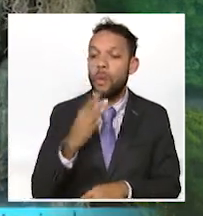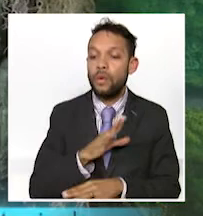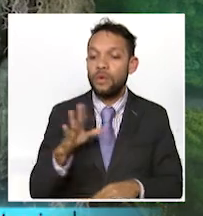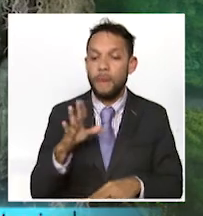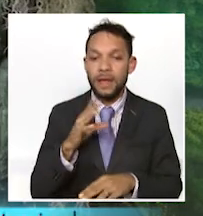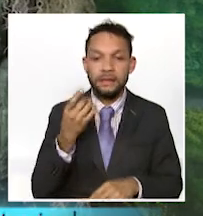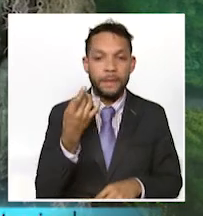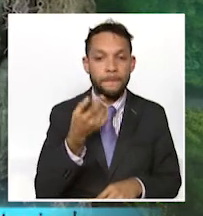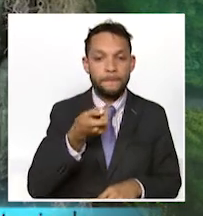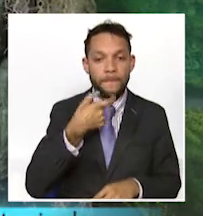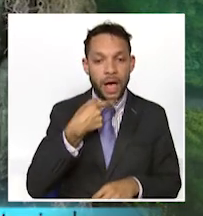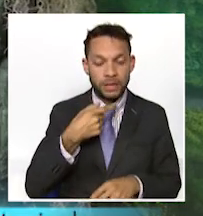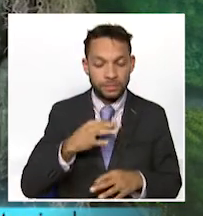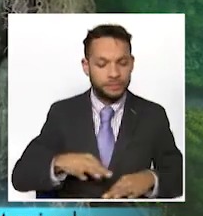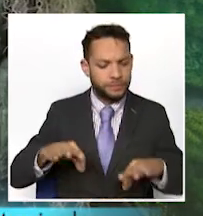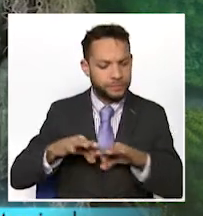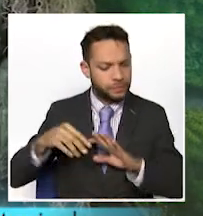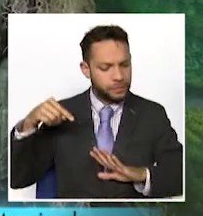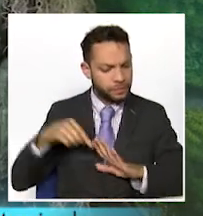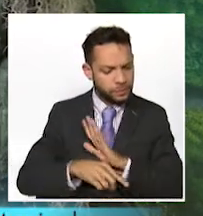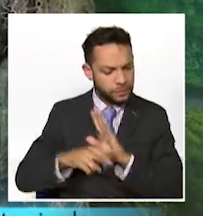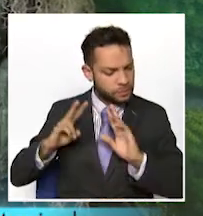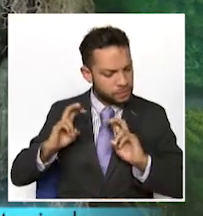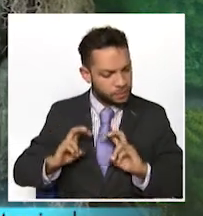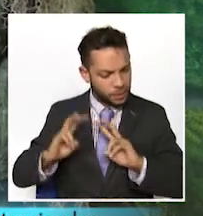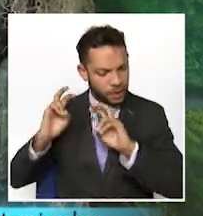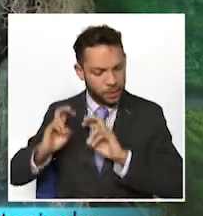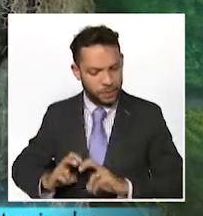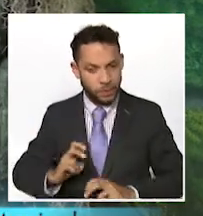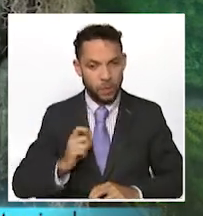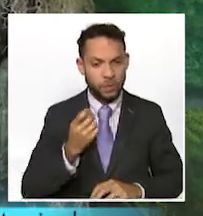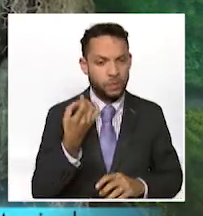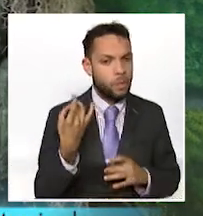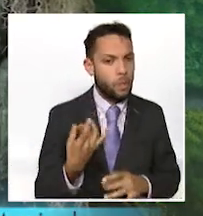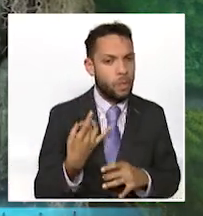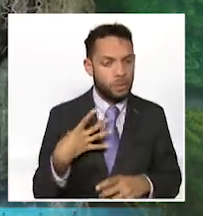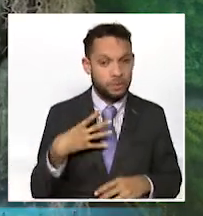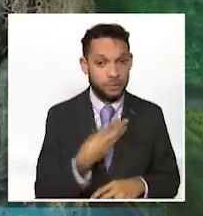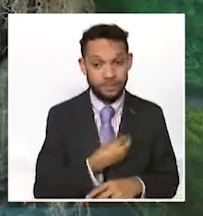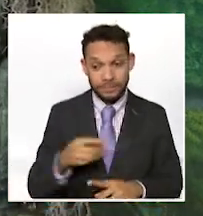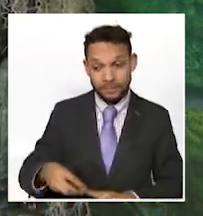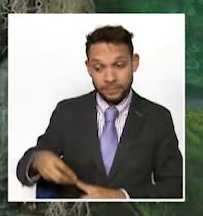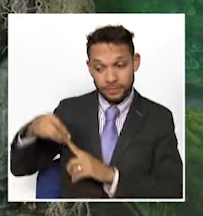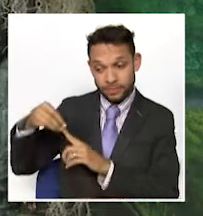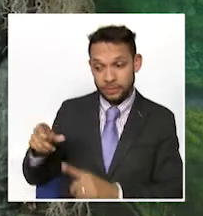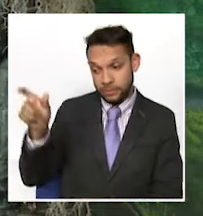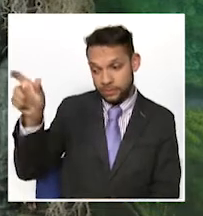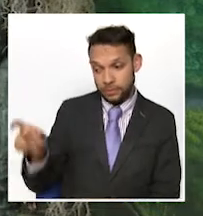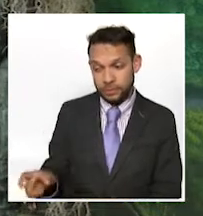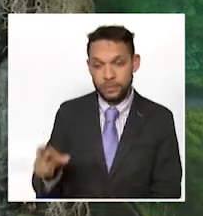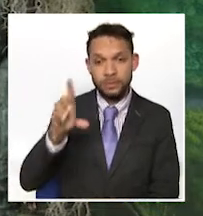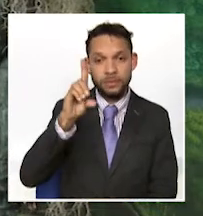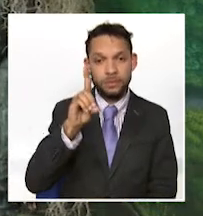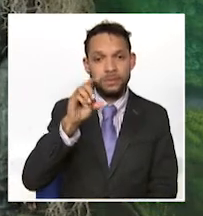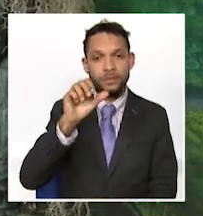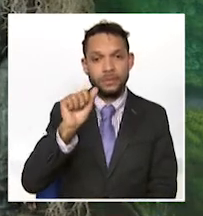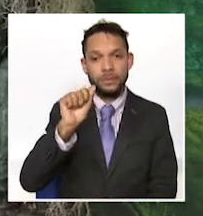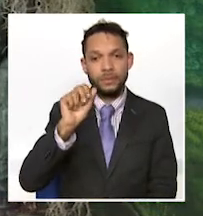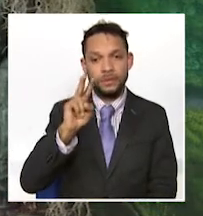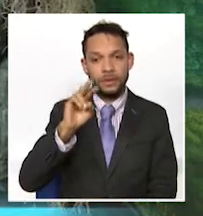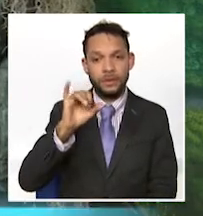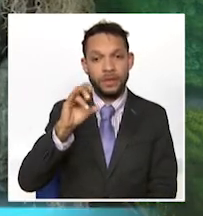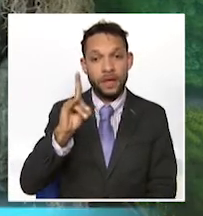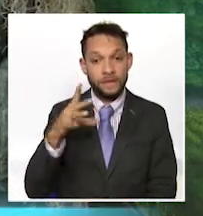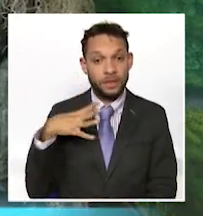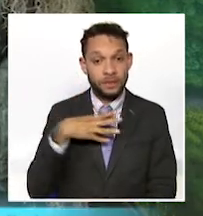no, es investigar un poco el tema del dolor. Una de las especialidades que tiene el doctor David Cubillos y por la cual estamos nosotros adelantando